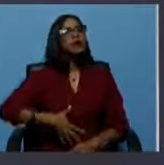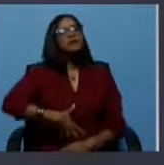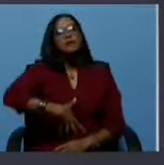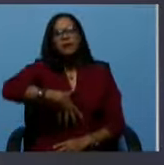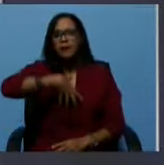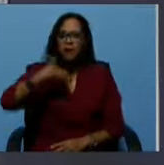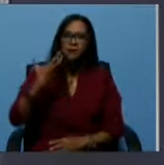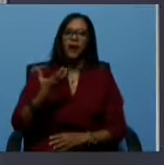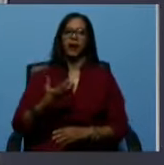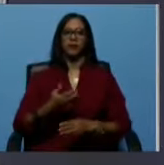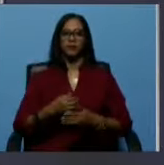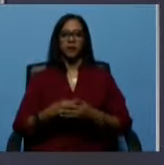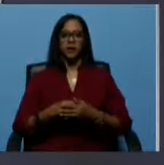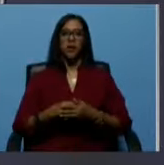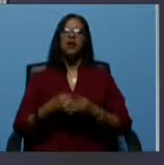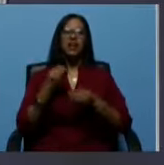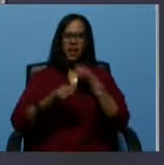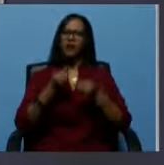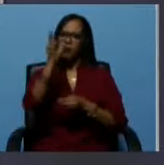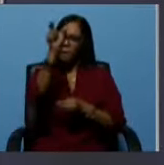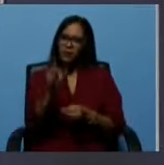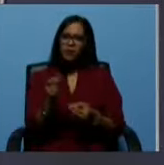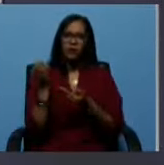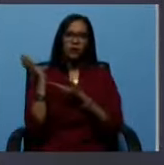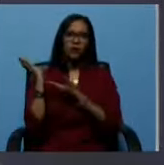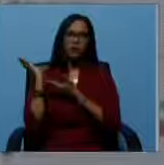sublime. Que le hagan esto a un ser humano.